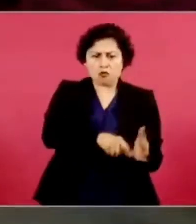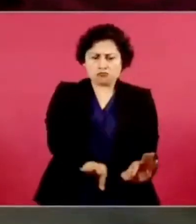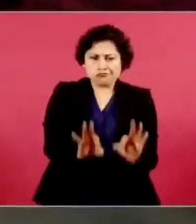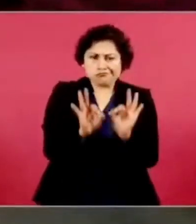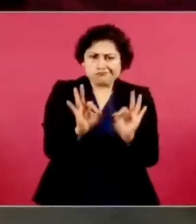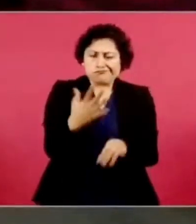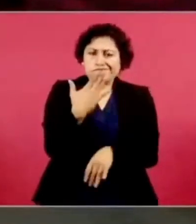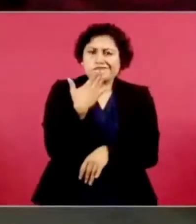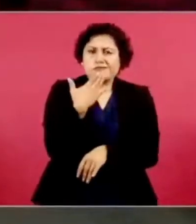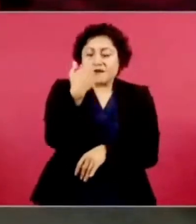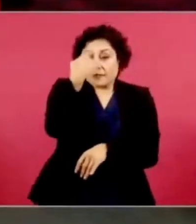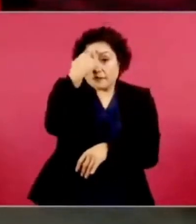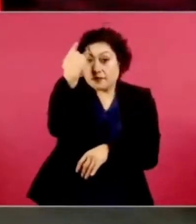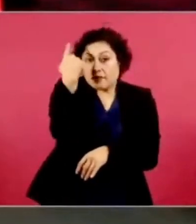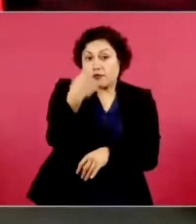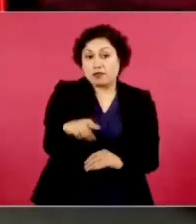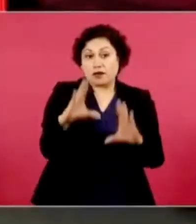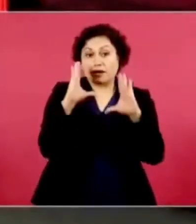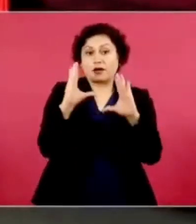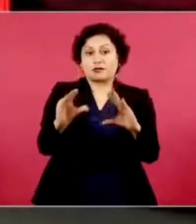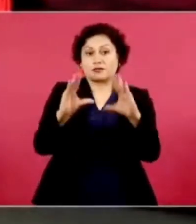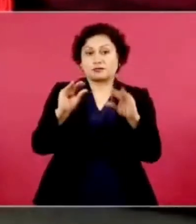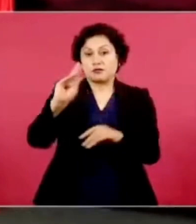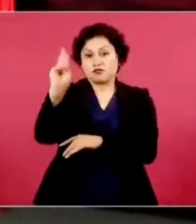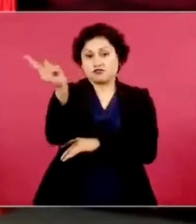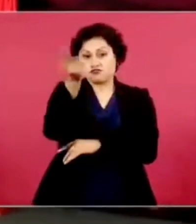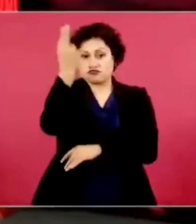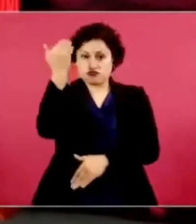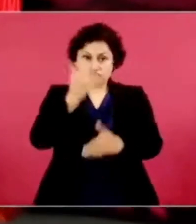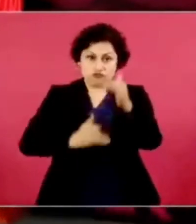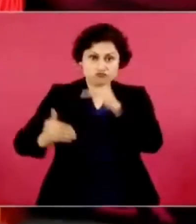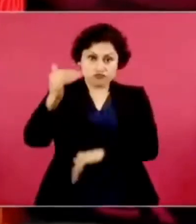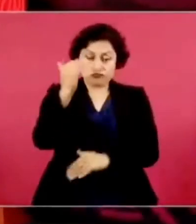de educación superior porque están